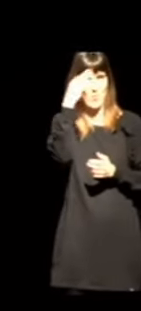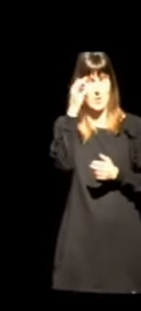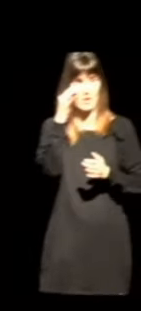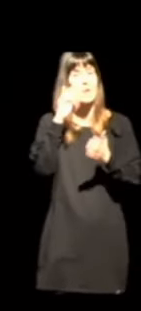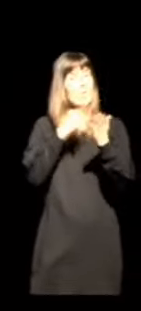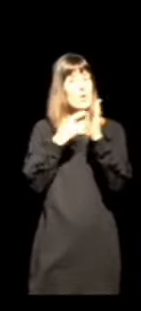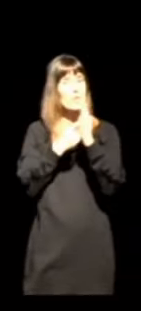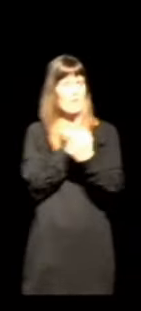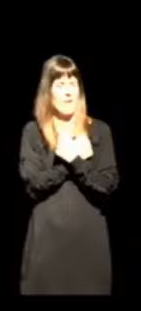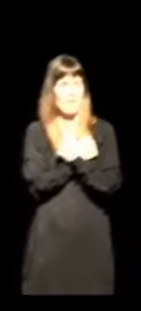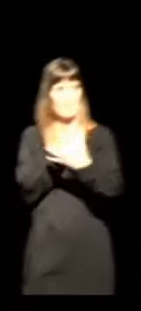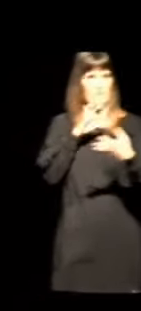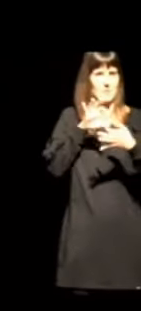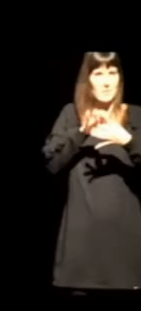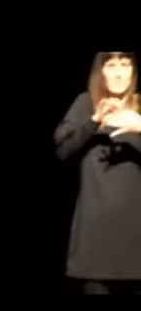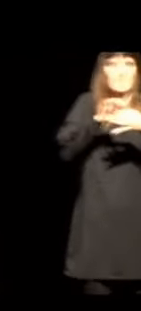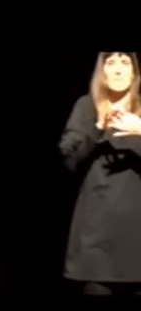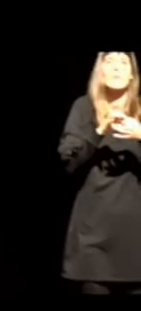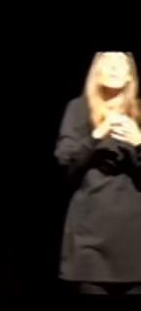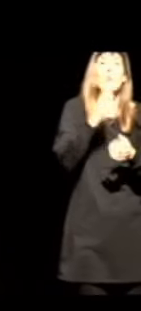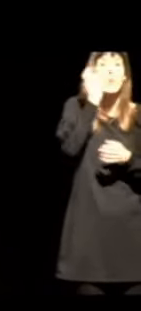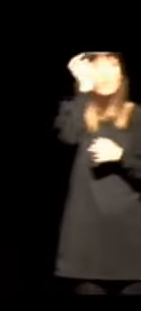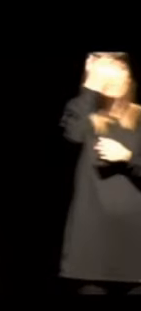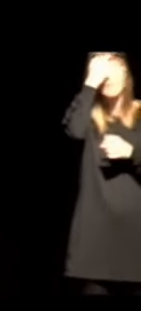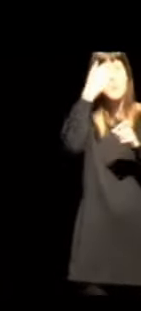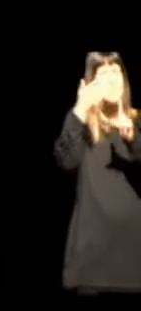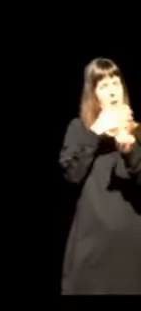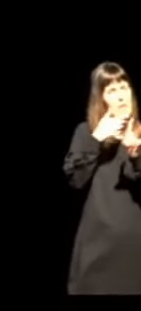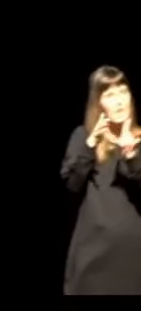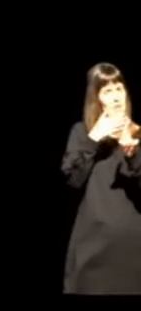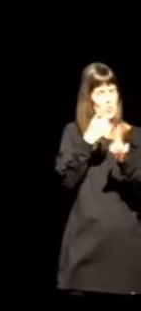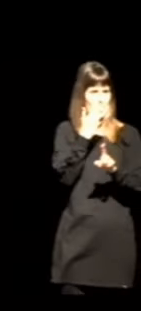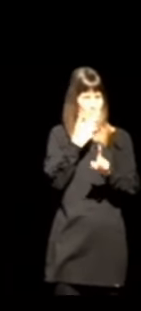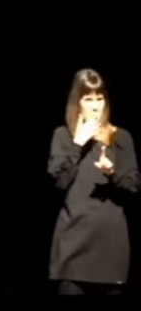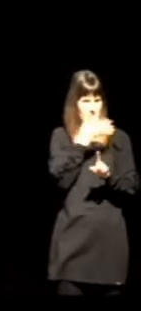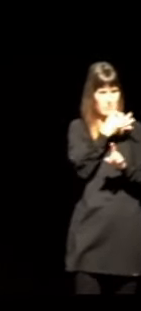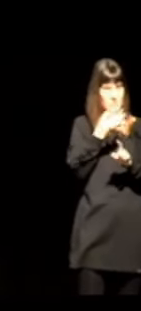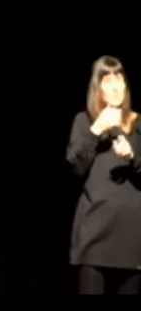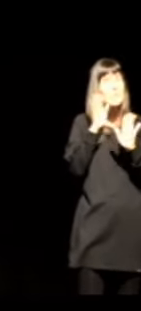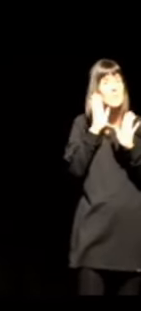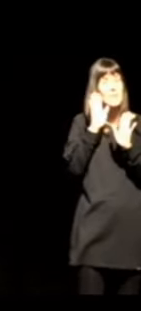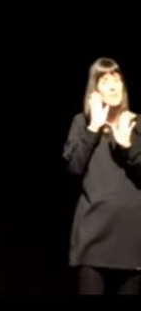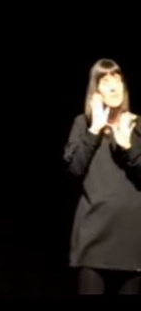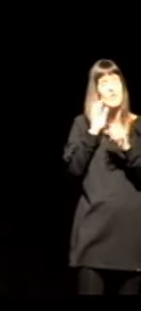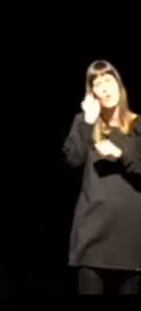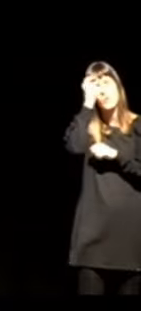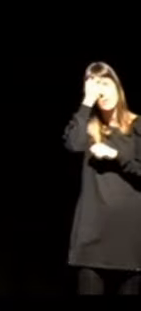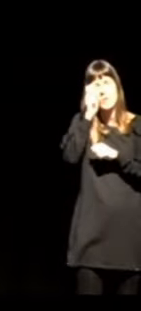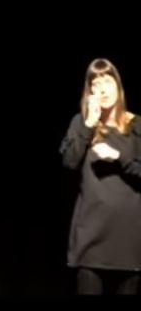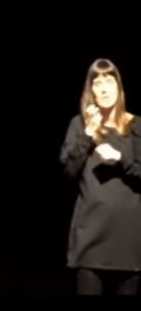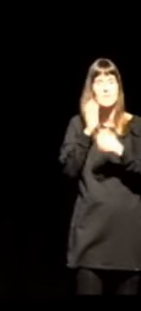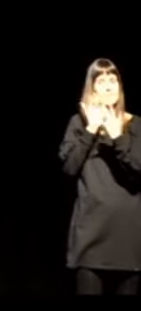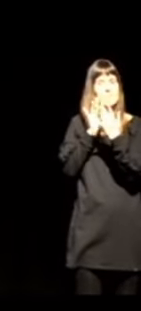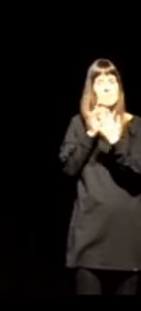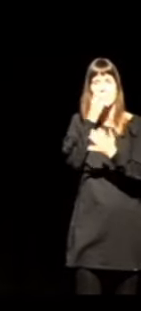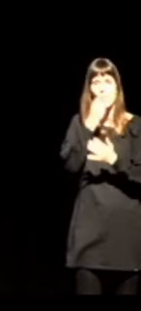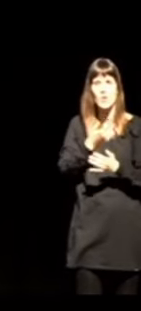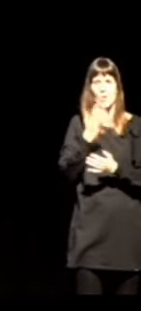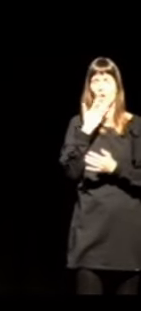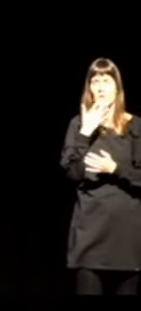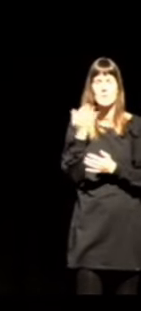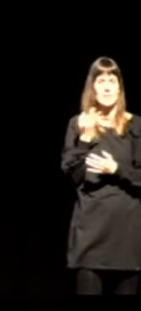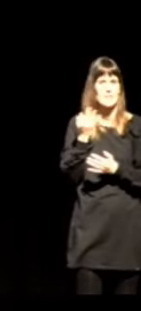Entendemos lo que es el maltrato, pero no sabemos lo que es el buen trato. El maltrato es un